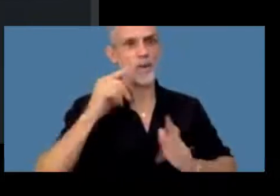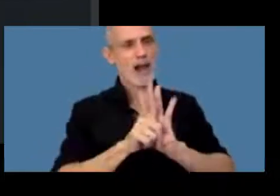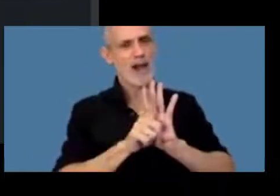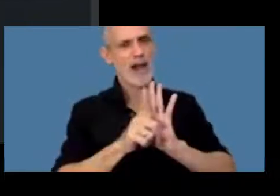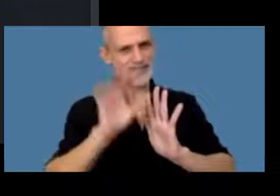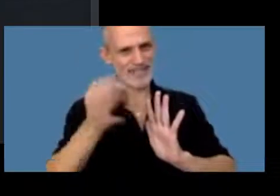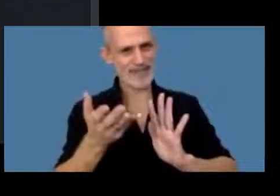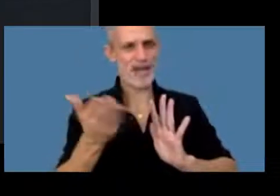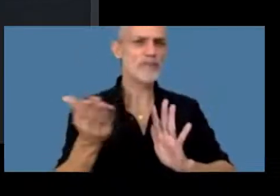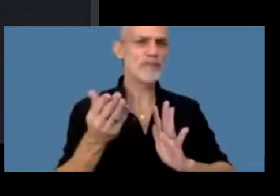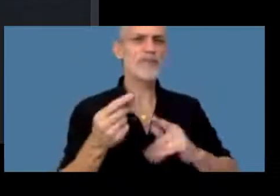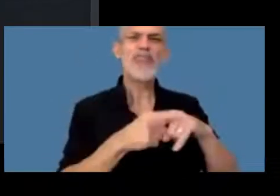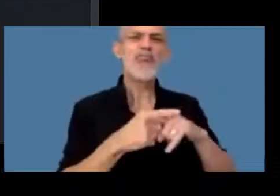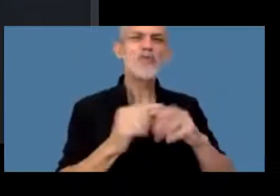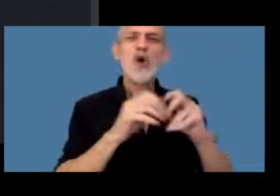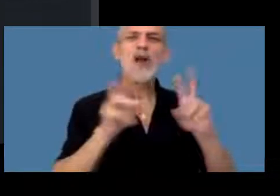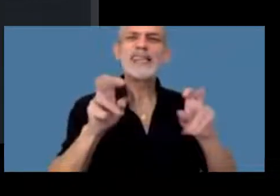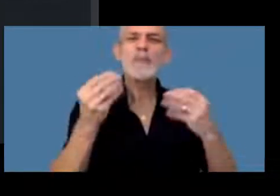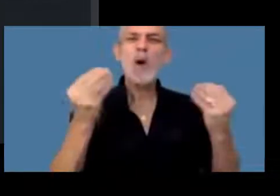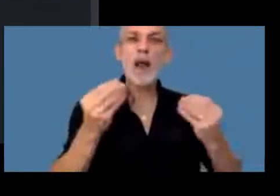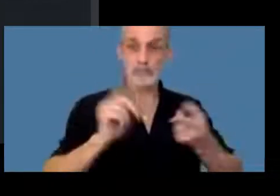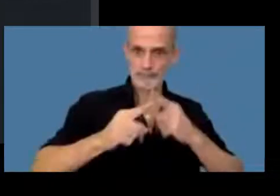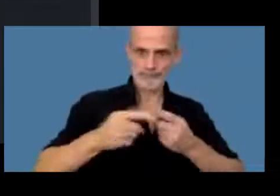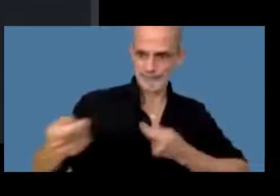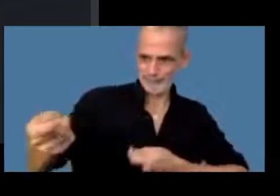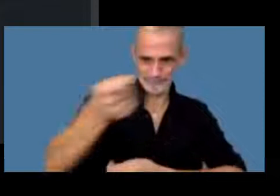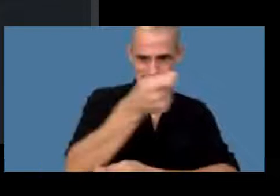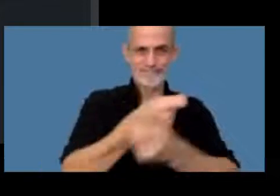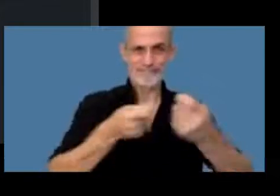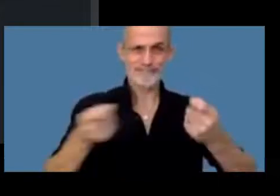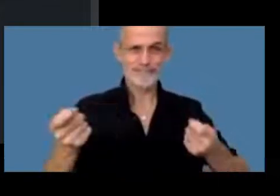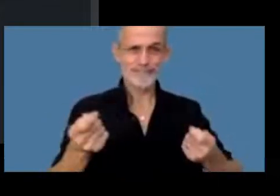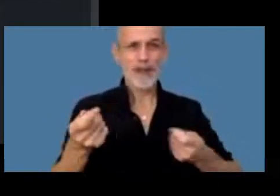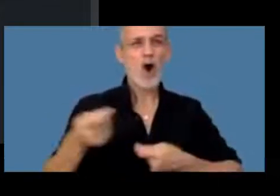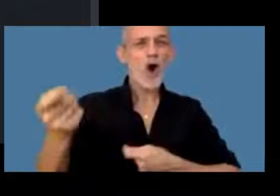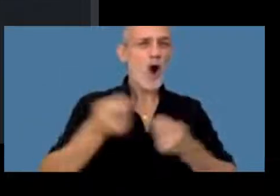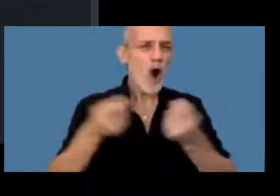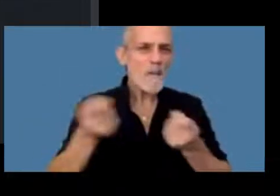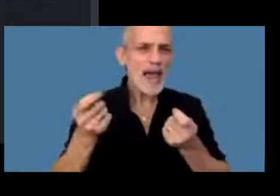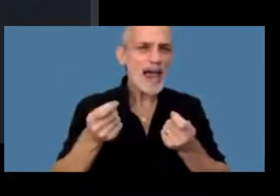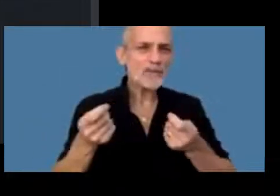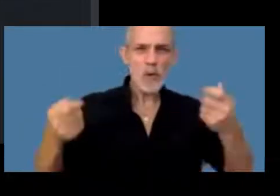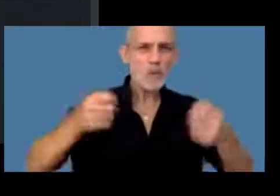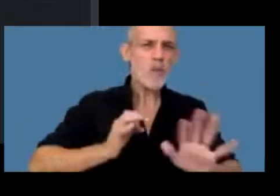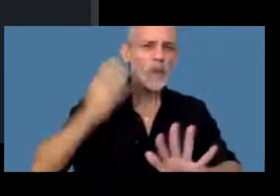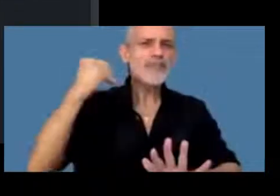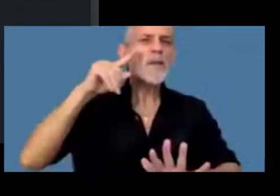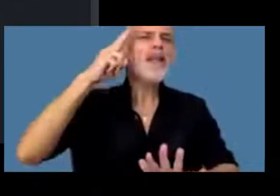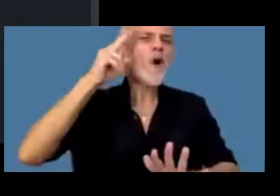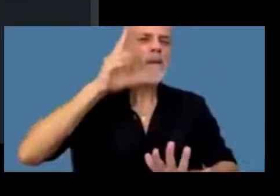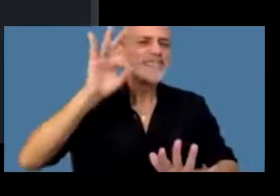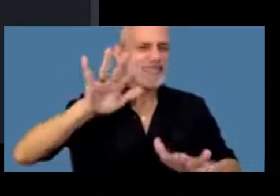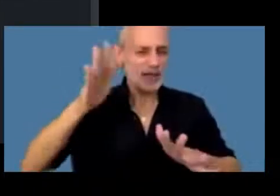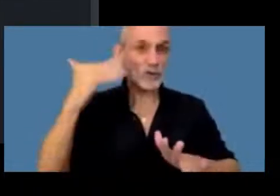se empezaba a discutir en esas relaciones que existían, a través del comercio que empezaban a hacer en nuestro país, eran las